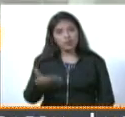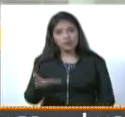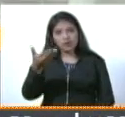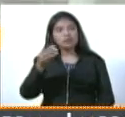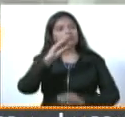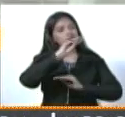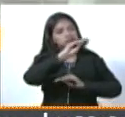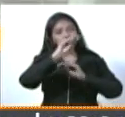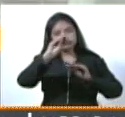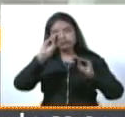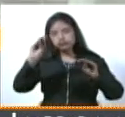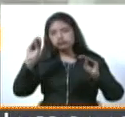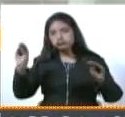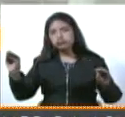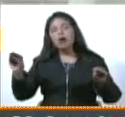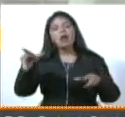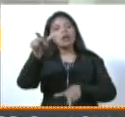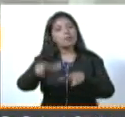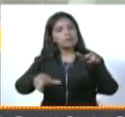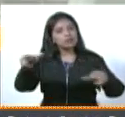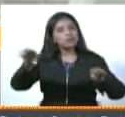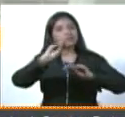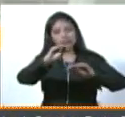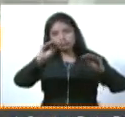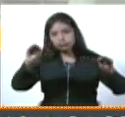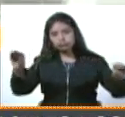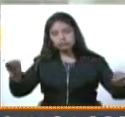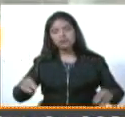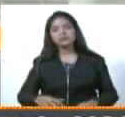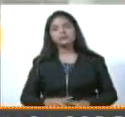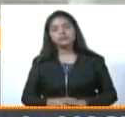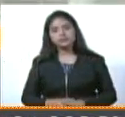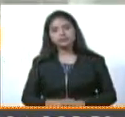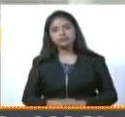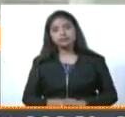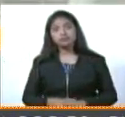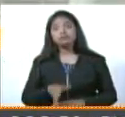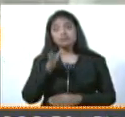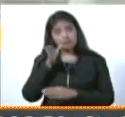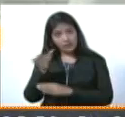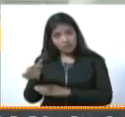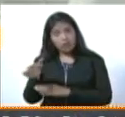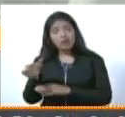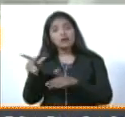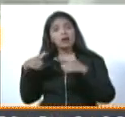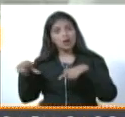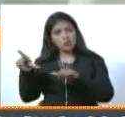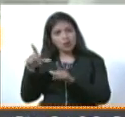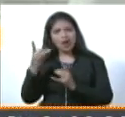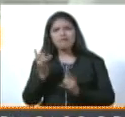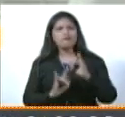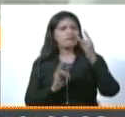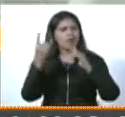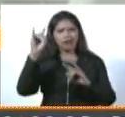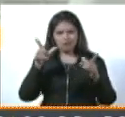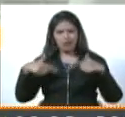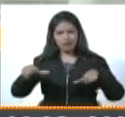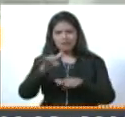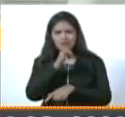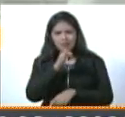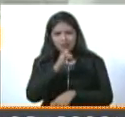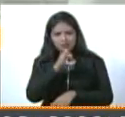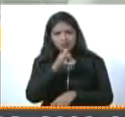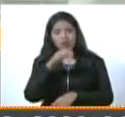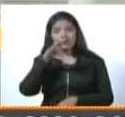un llamado a todas las personas, electoras, electores, que se acerquen a las ferias electorales